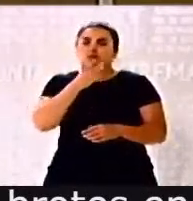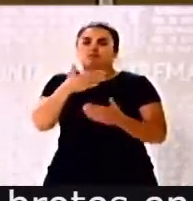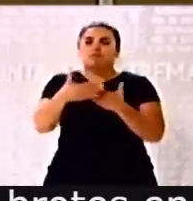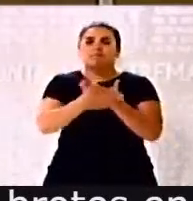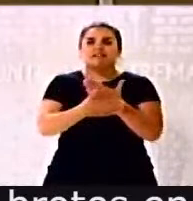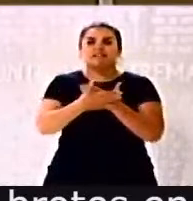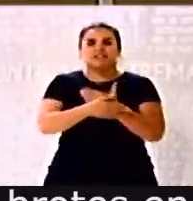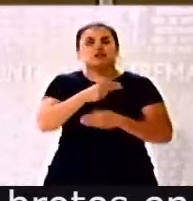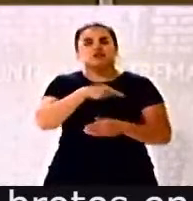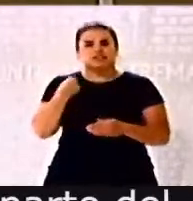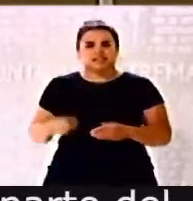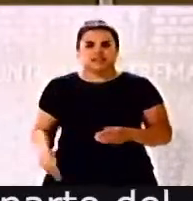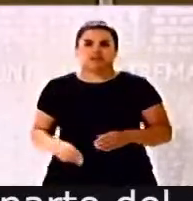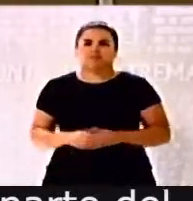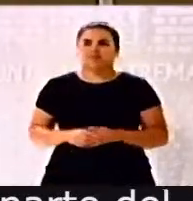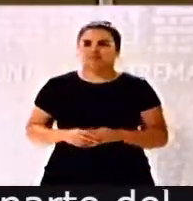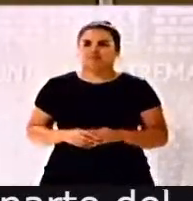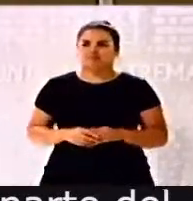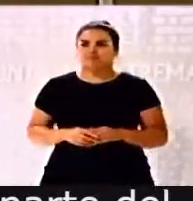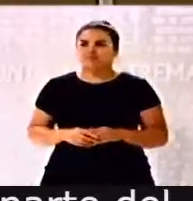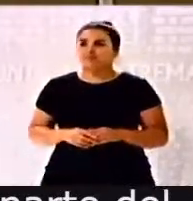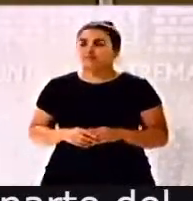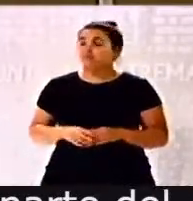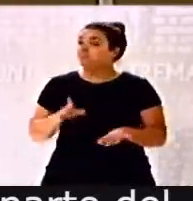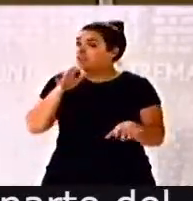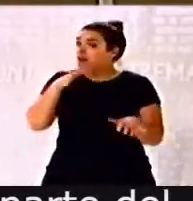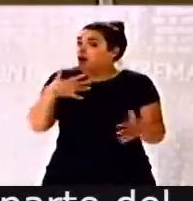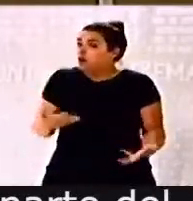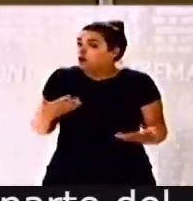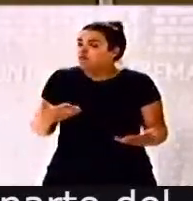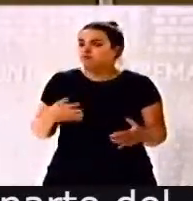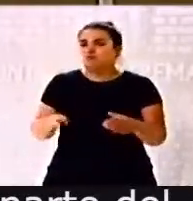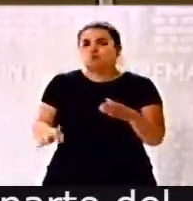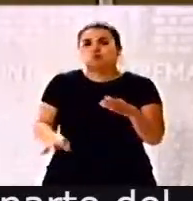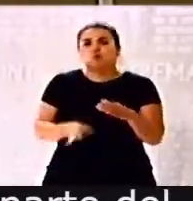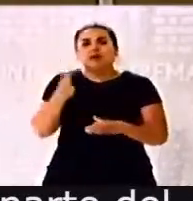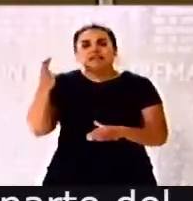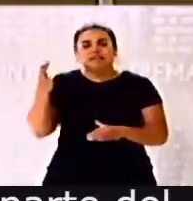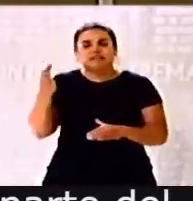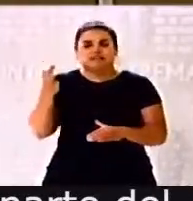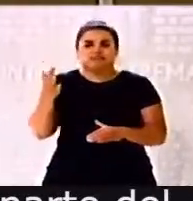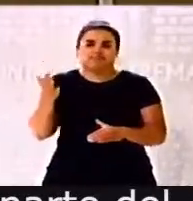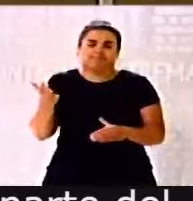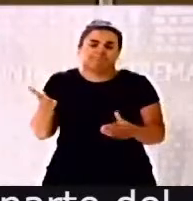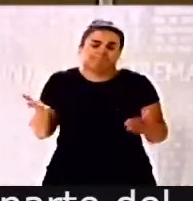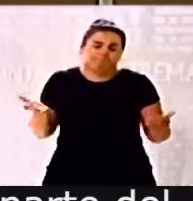Ministerio de Sanidad. En este momento, y afortunadamente,